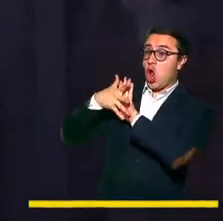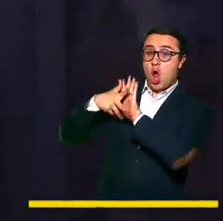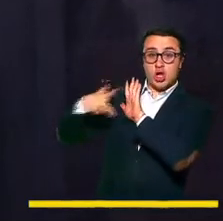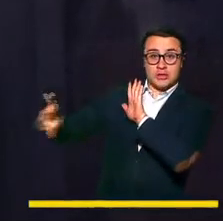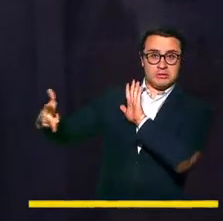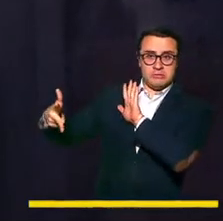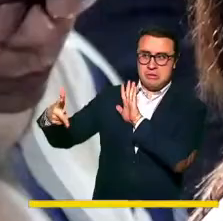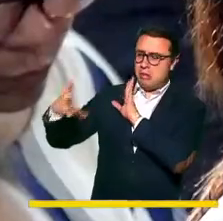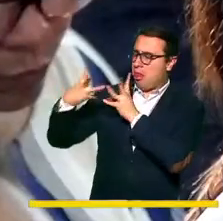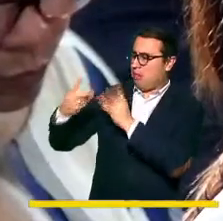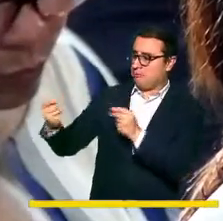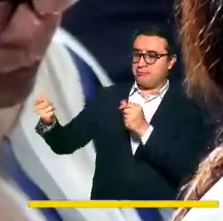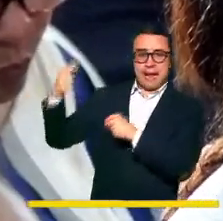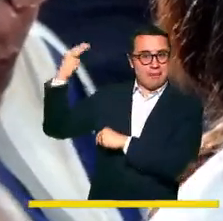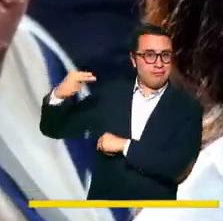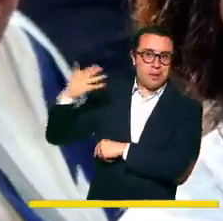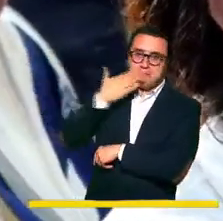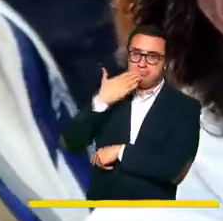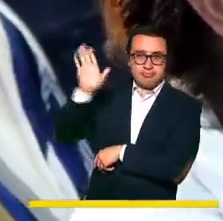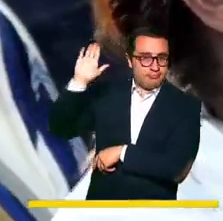1886, historia patria,